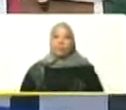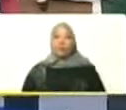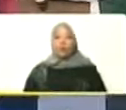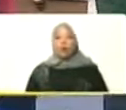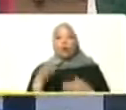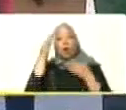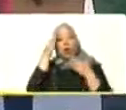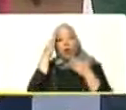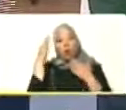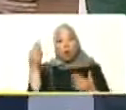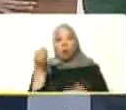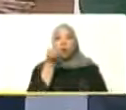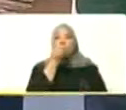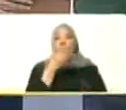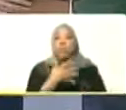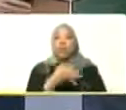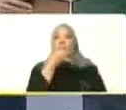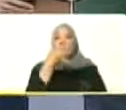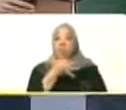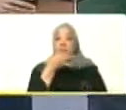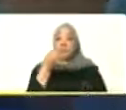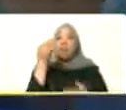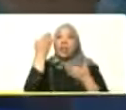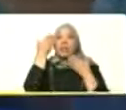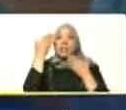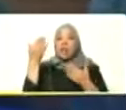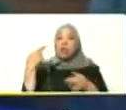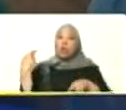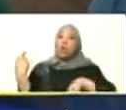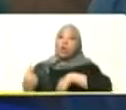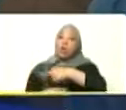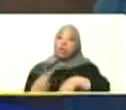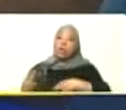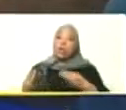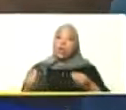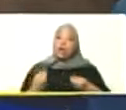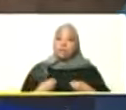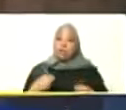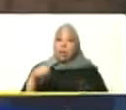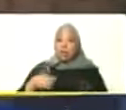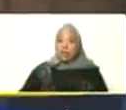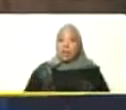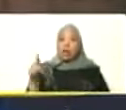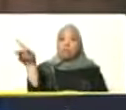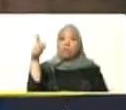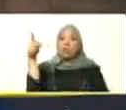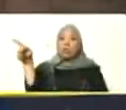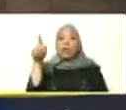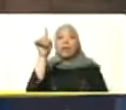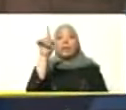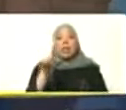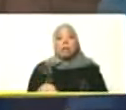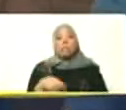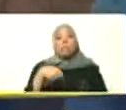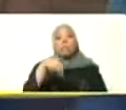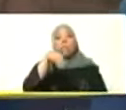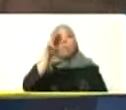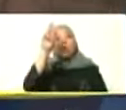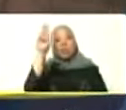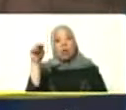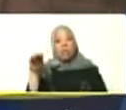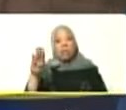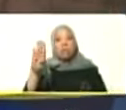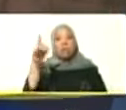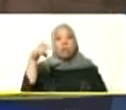un saludo revolucionario, presidente, desde aquí, desde nuestra parroquia La Vega, desde Montalbán, presidente, quiero que sepa